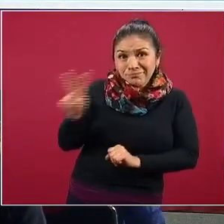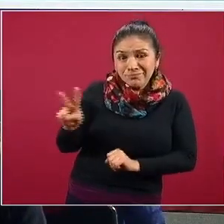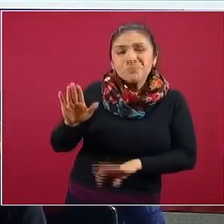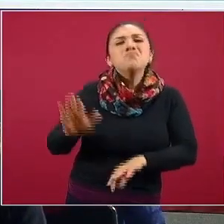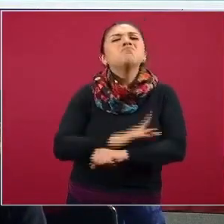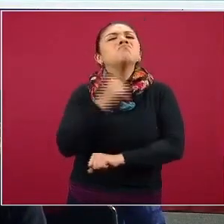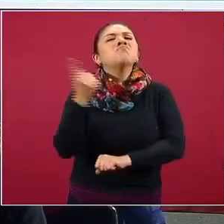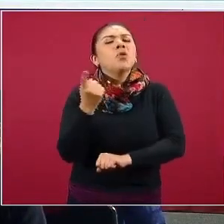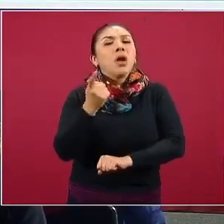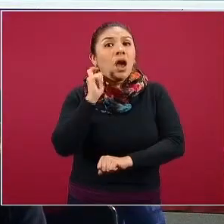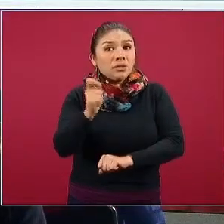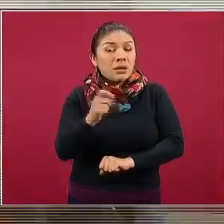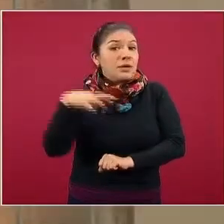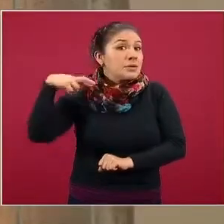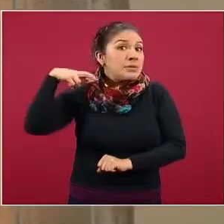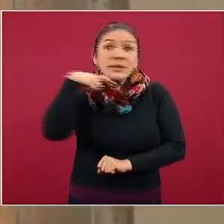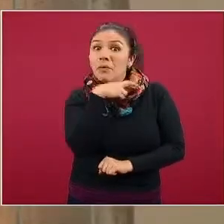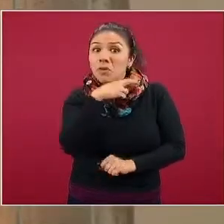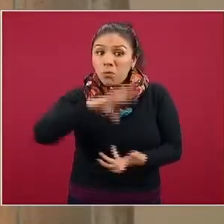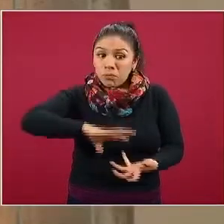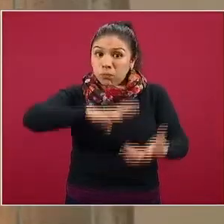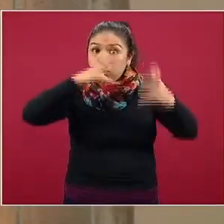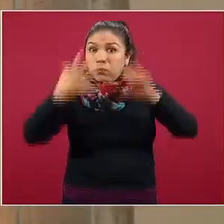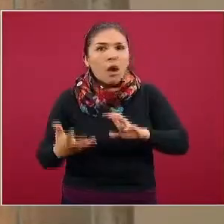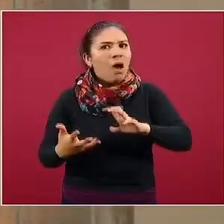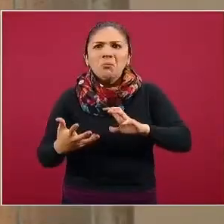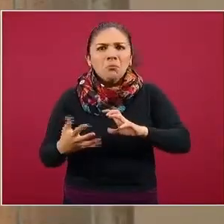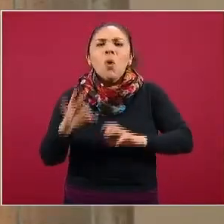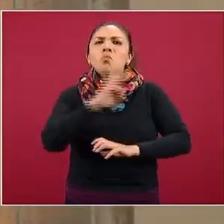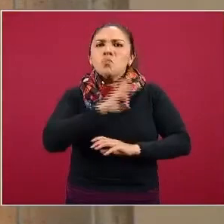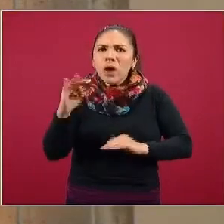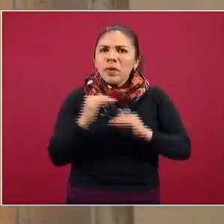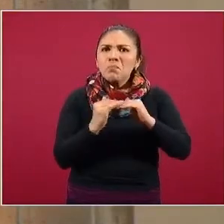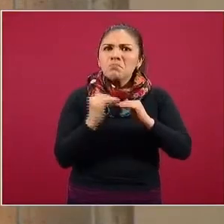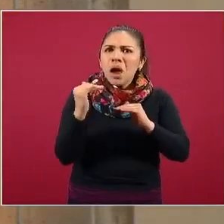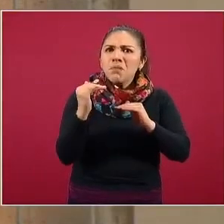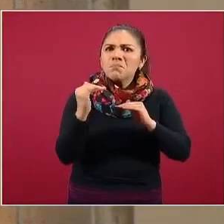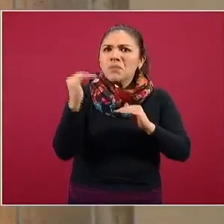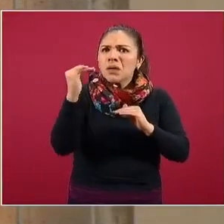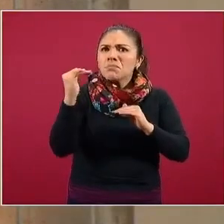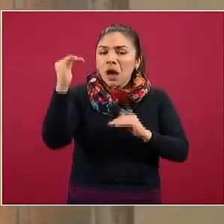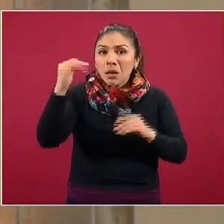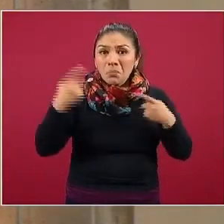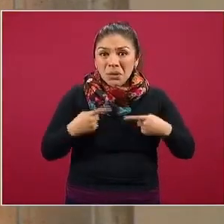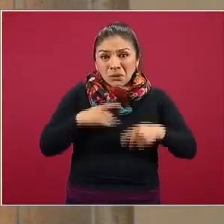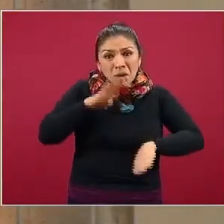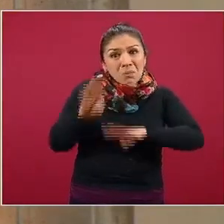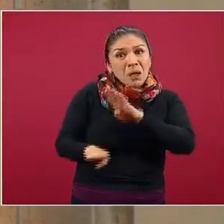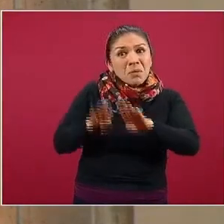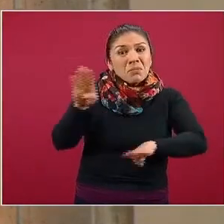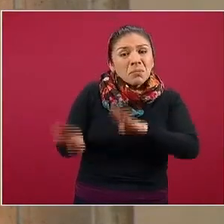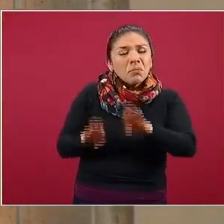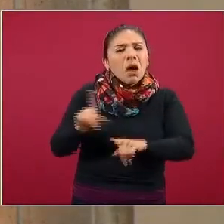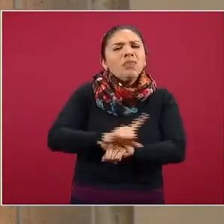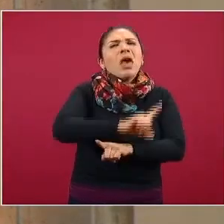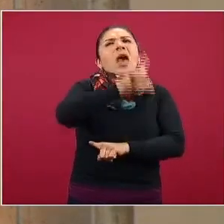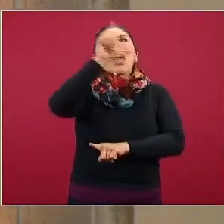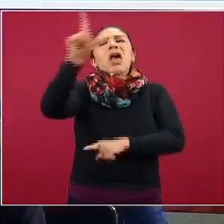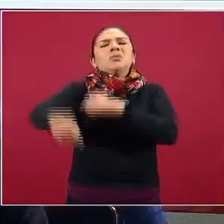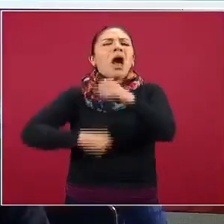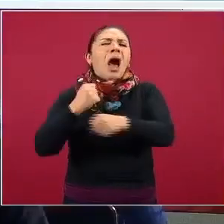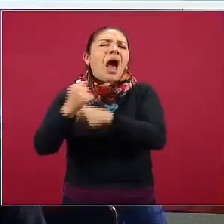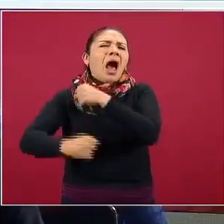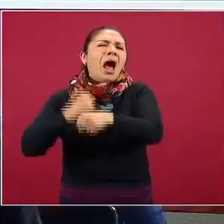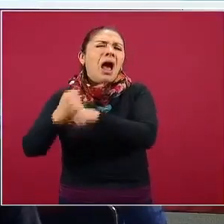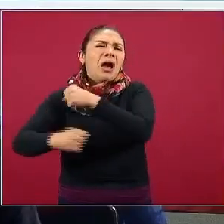el desarrollo no fue inmediato. Se puede incrementar el consumo del tabaco, pero la mortalidad se presenta años después. Y es lo